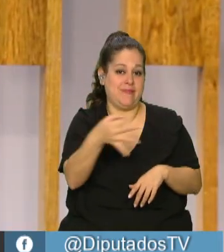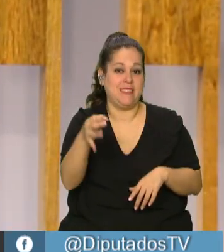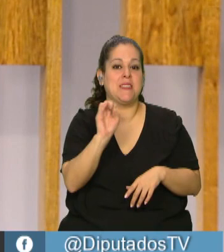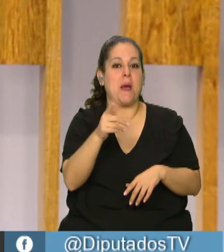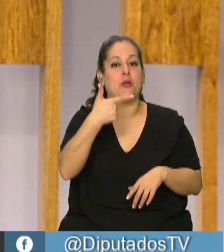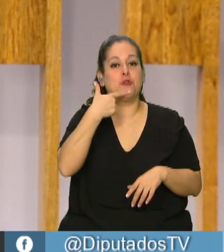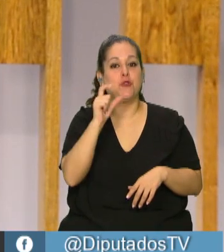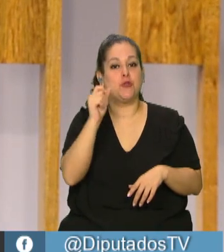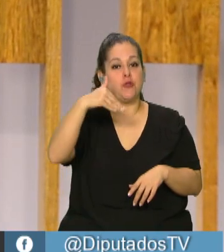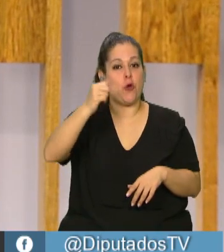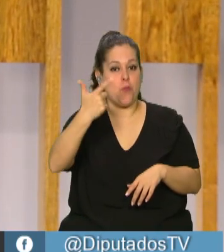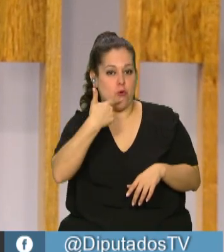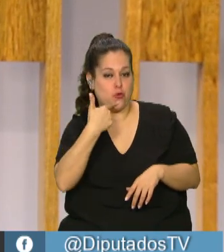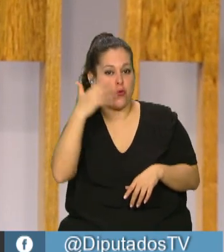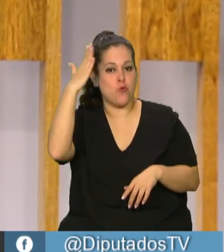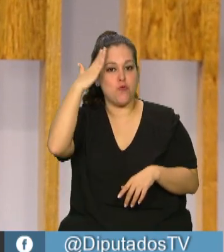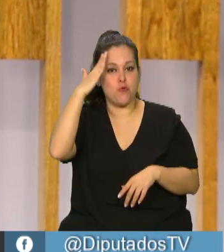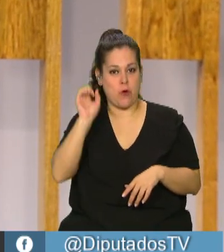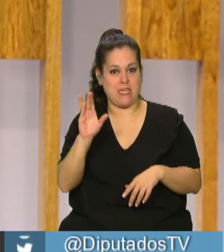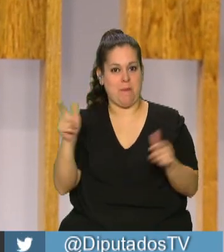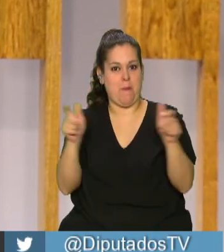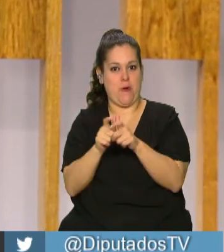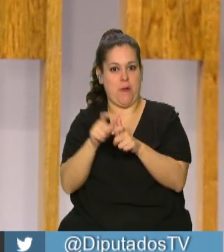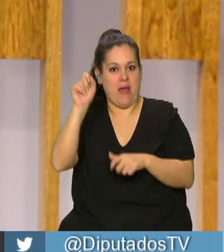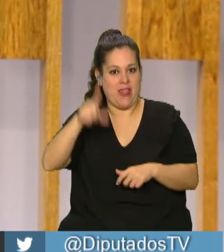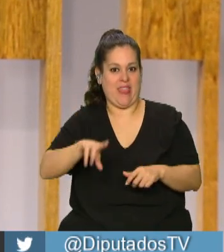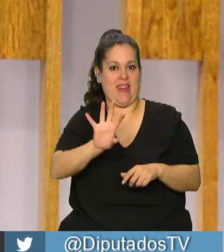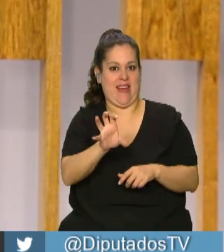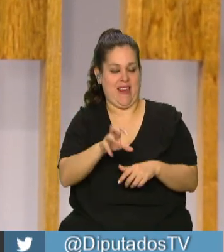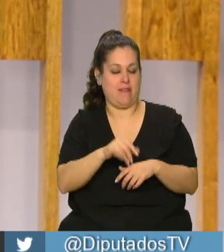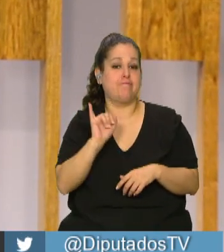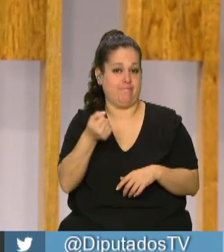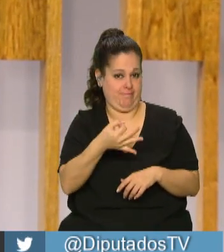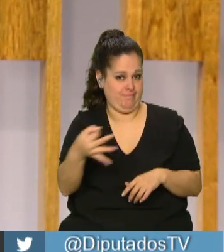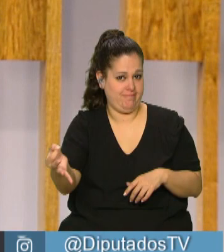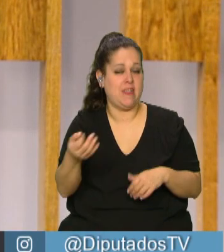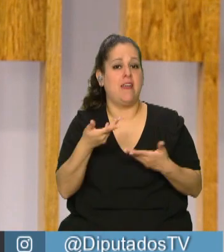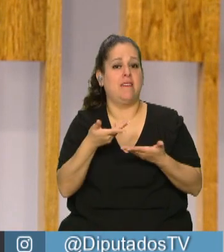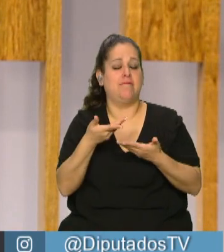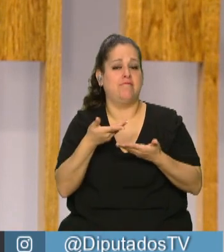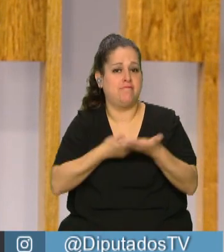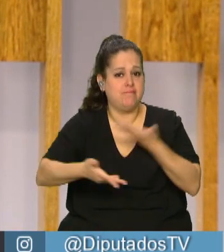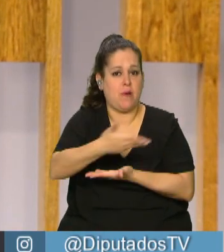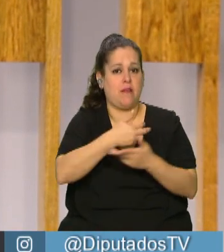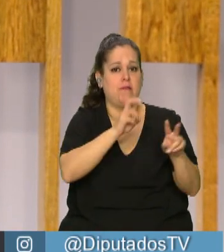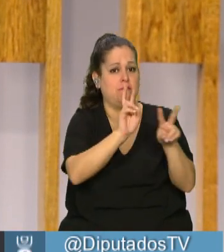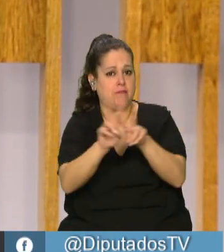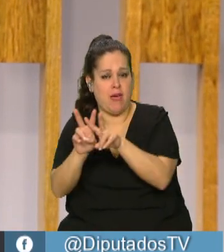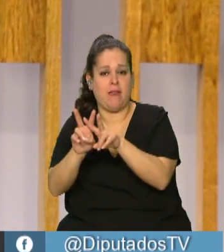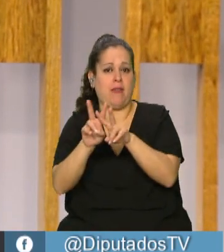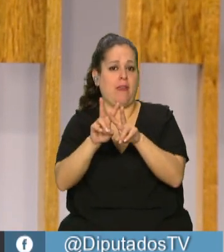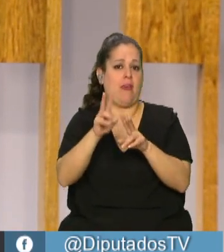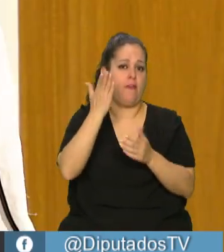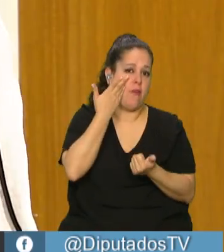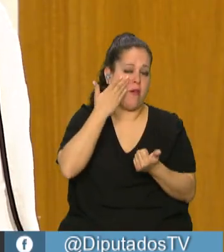Cultura, que bueno, que también se comparten en el portal, se comparten en redes, y que está toda la